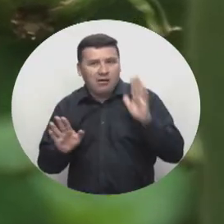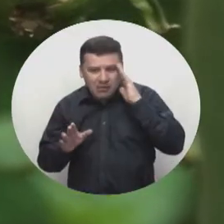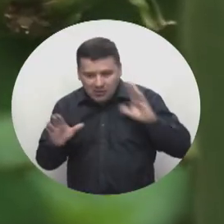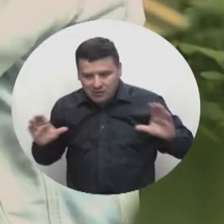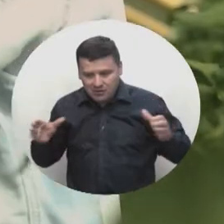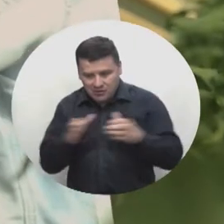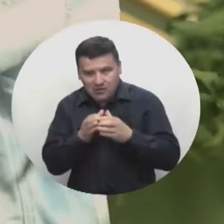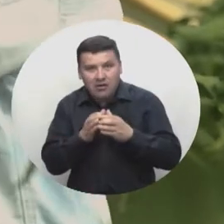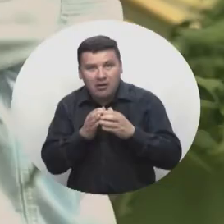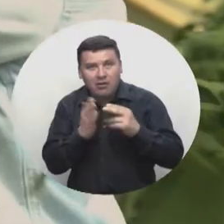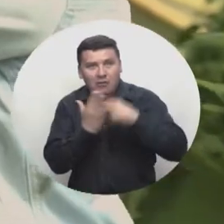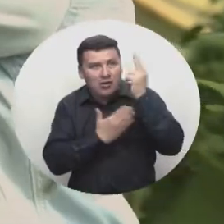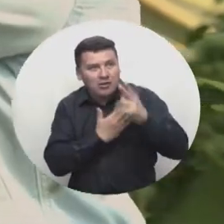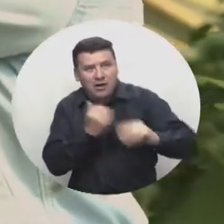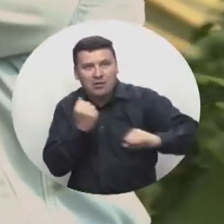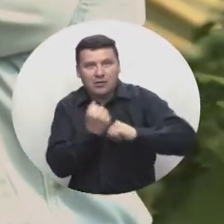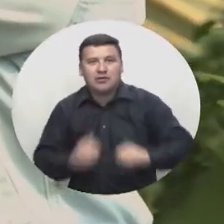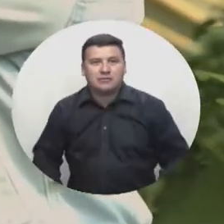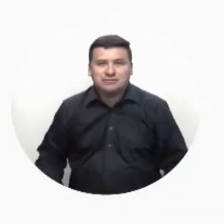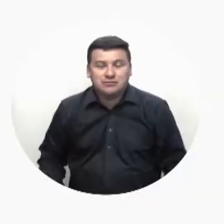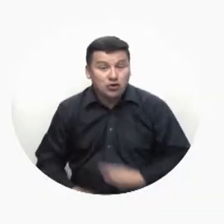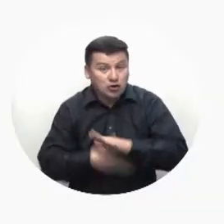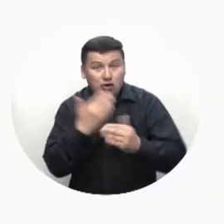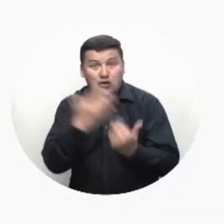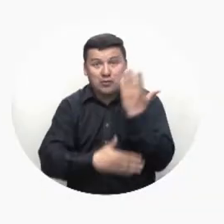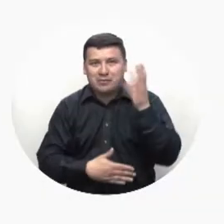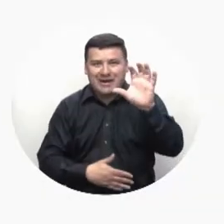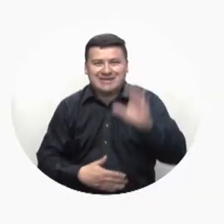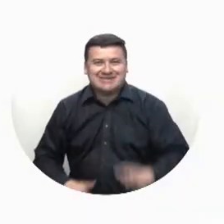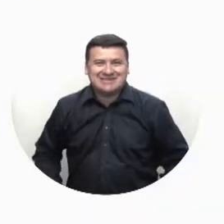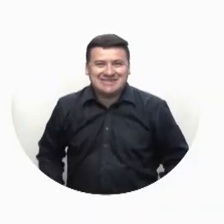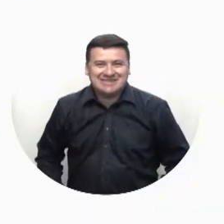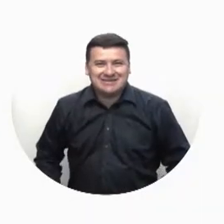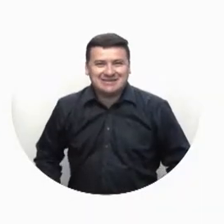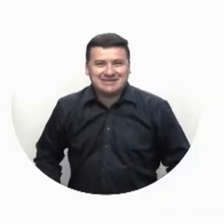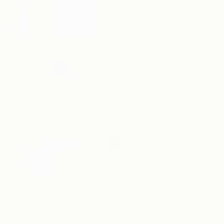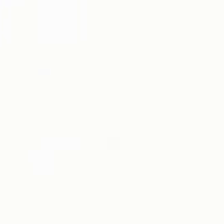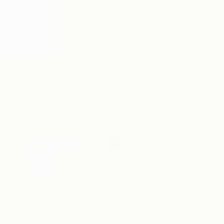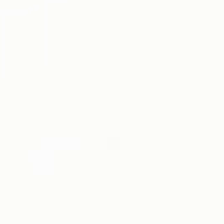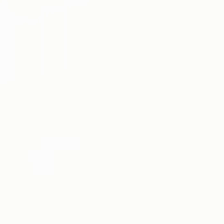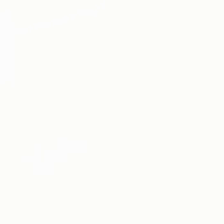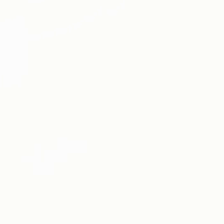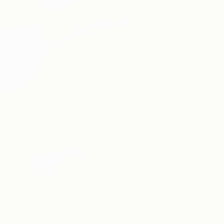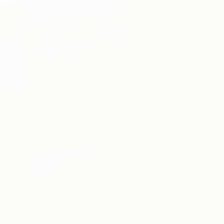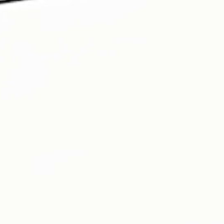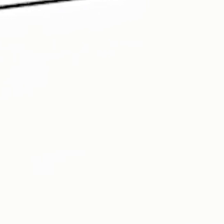empresarios con nuestros proyectos que la unidad nos ha venido apoyando. Todos por un nuevo país.